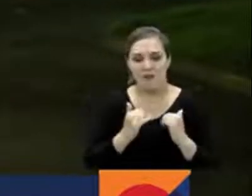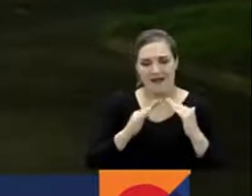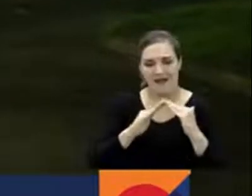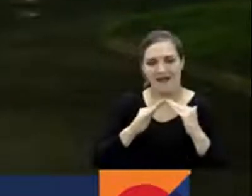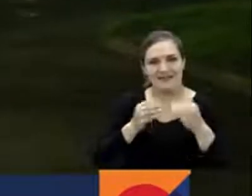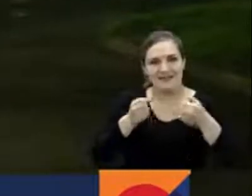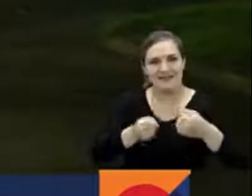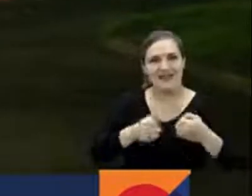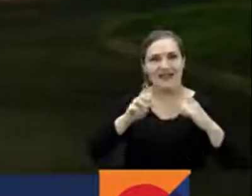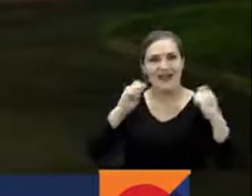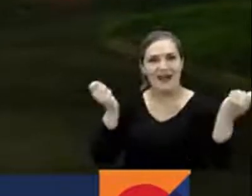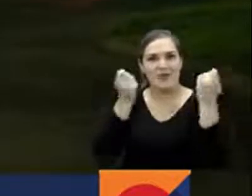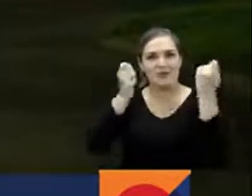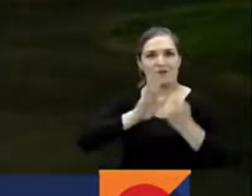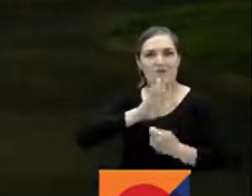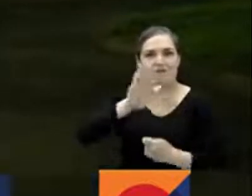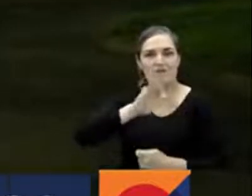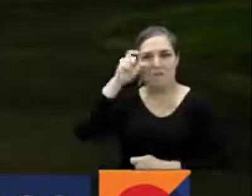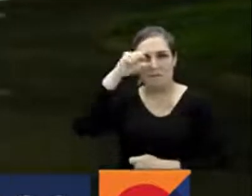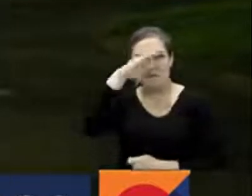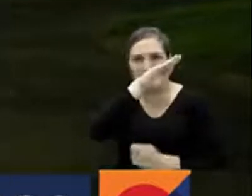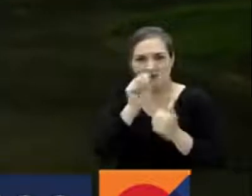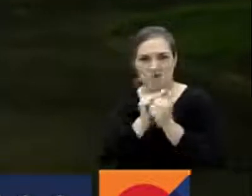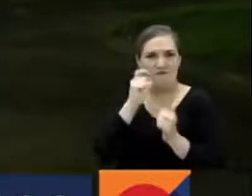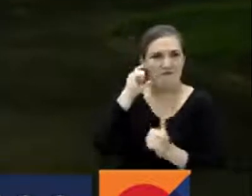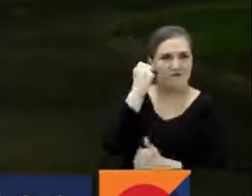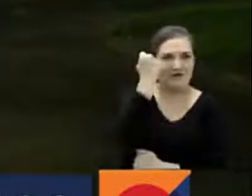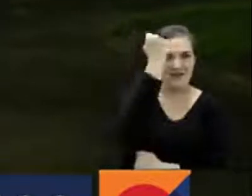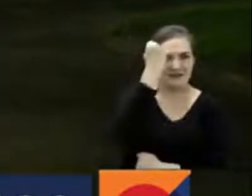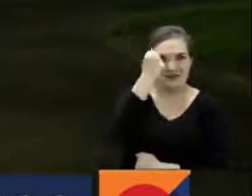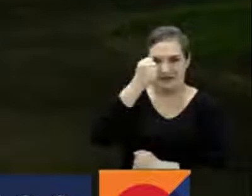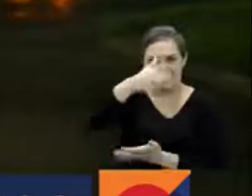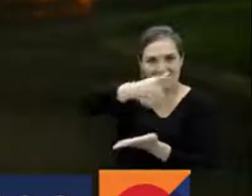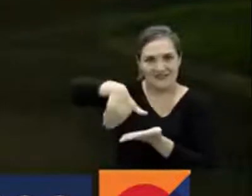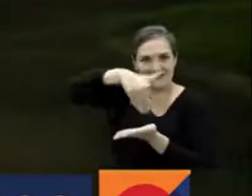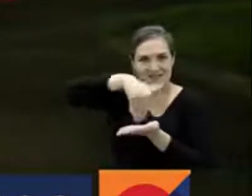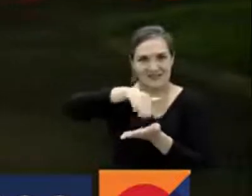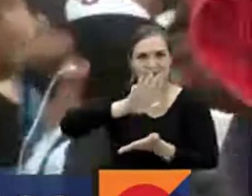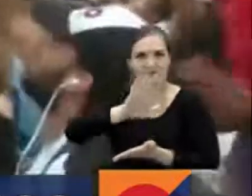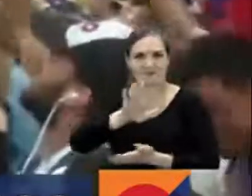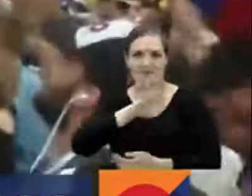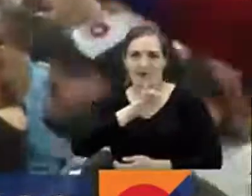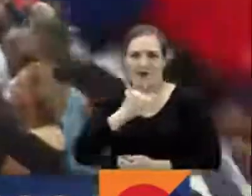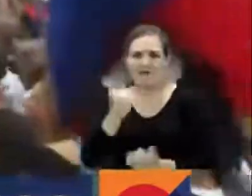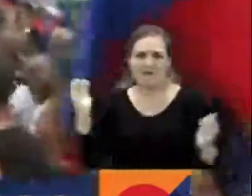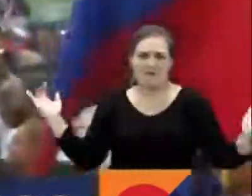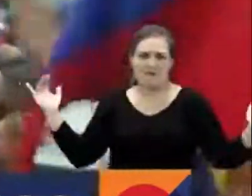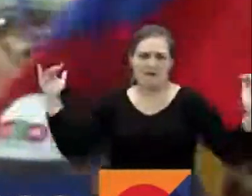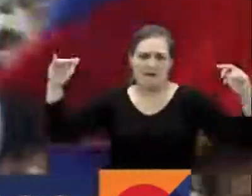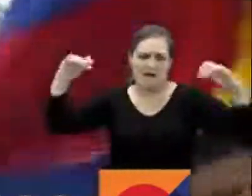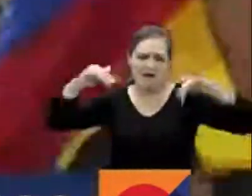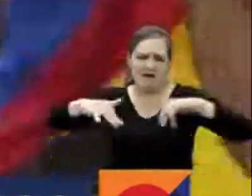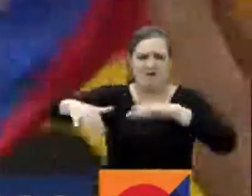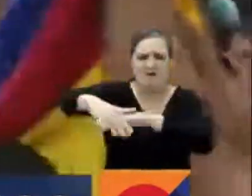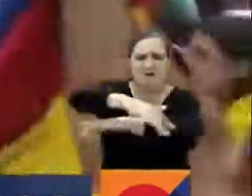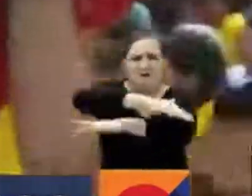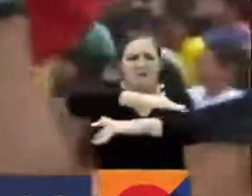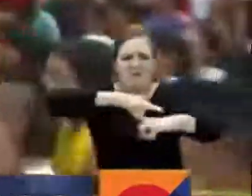campaña allí ubicado en este sector céntrico de la ciudad. Miles de personas se reunieron